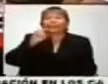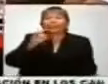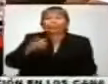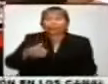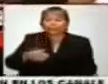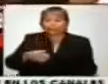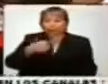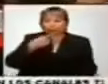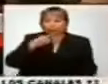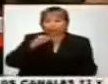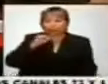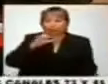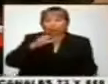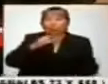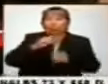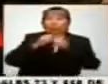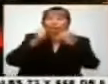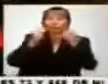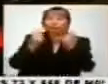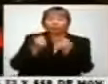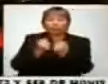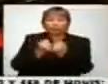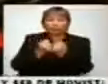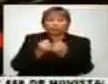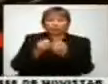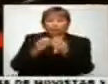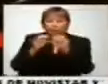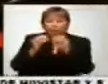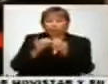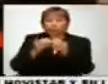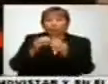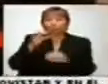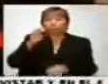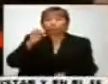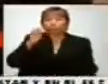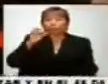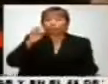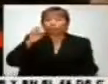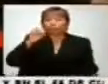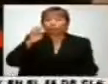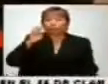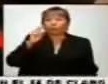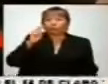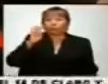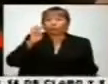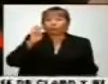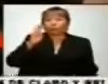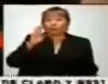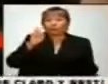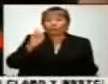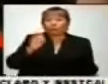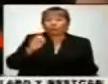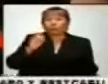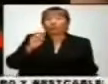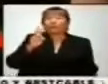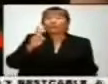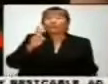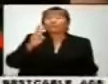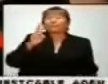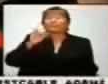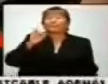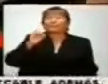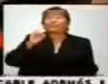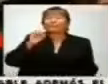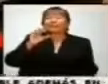Consorcio Hilo es una sociedad entre Graña y Montero y CIM Vizcarra.